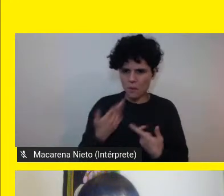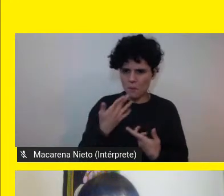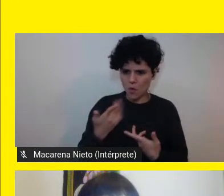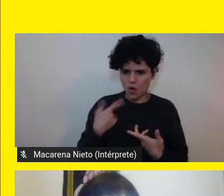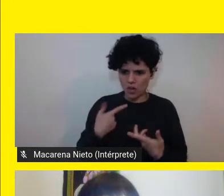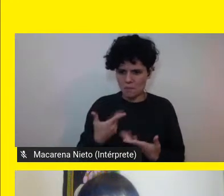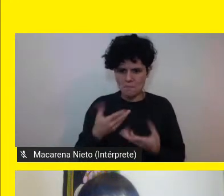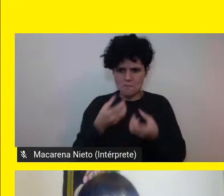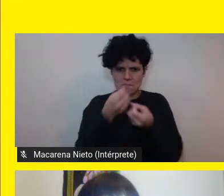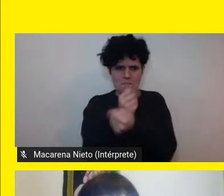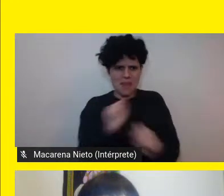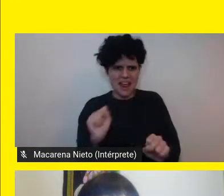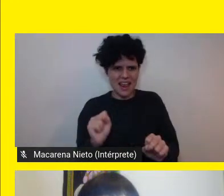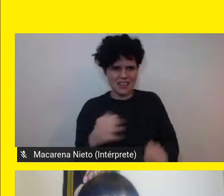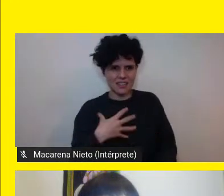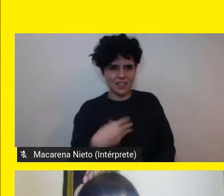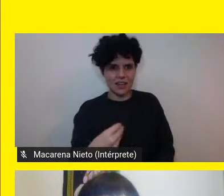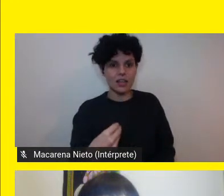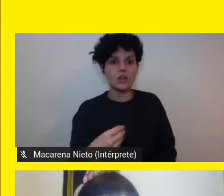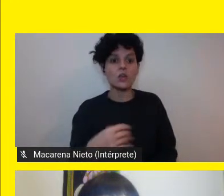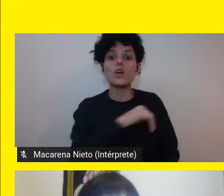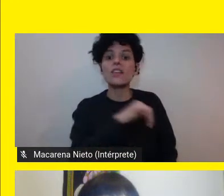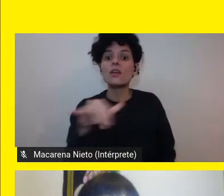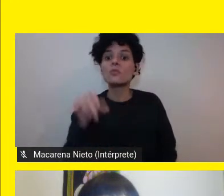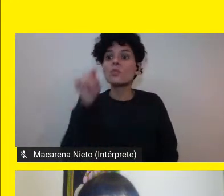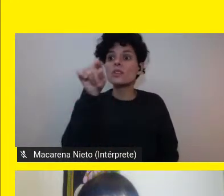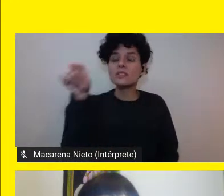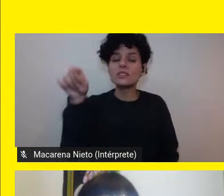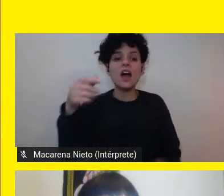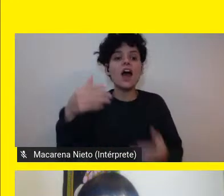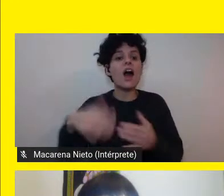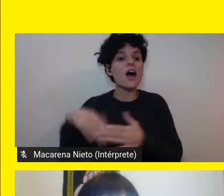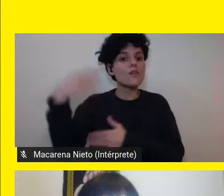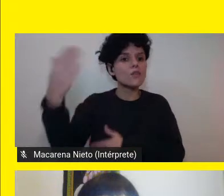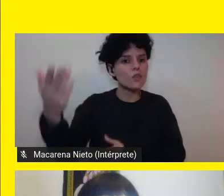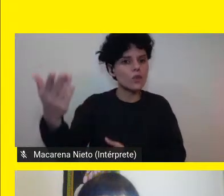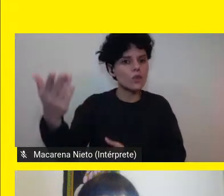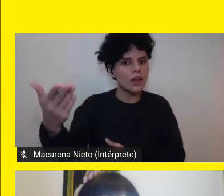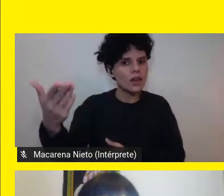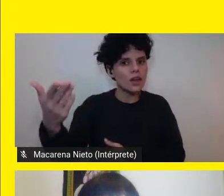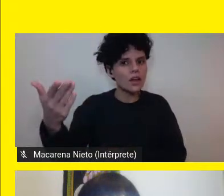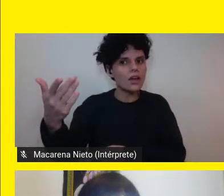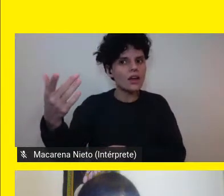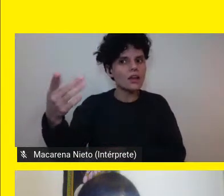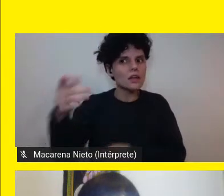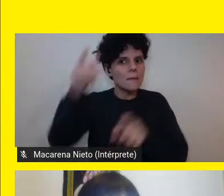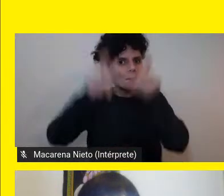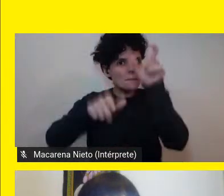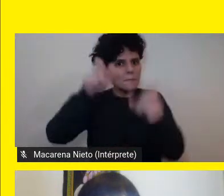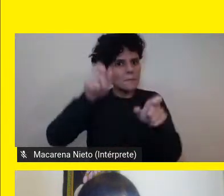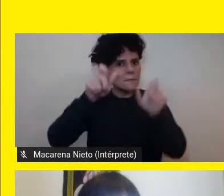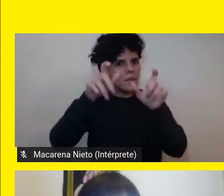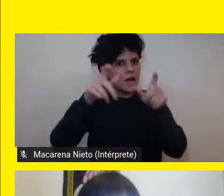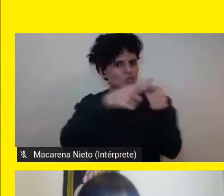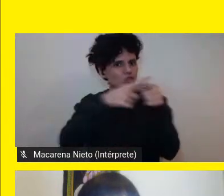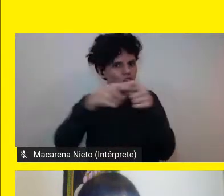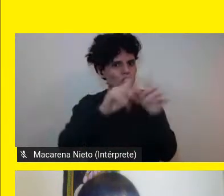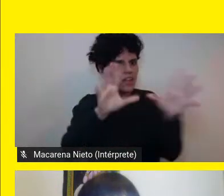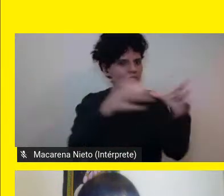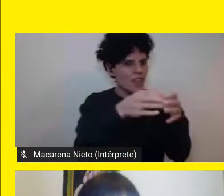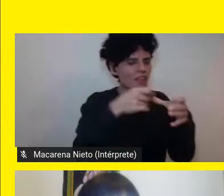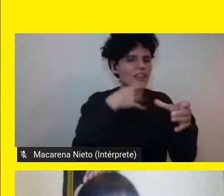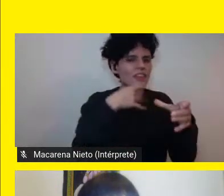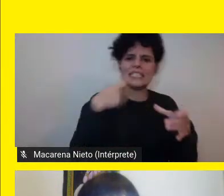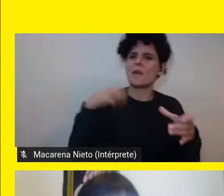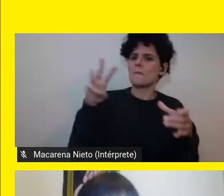mismos sujetos, después afuera, en sus expresiones políticas, levantan como gran valor social, como es la maternidad